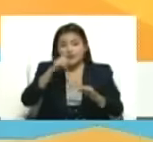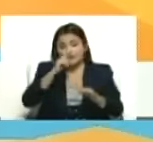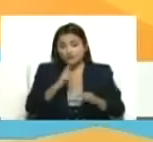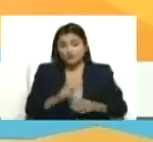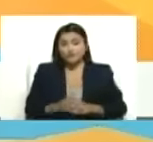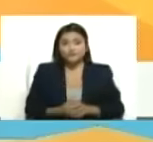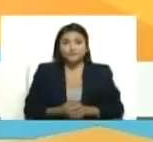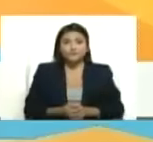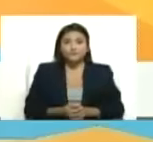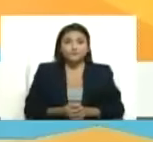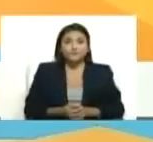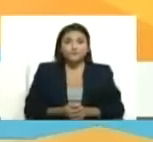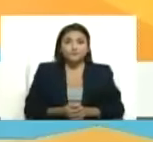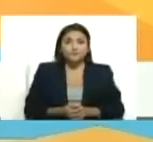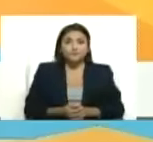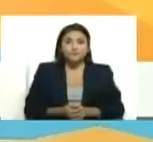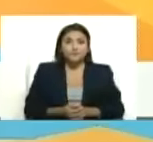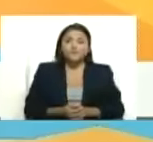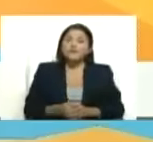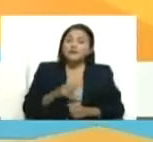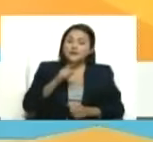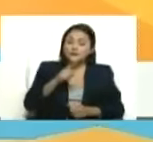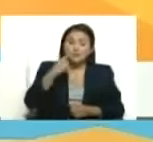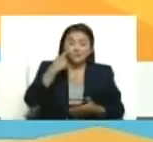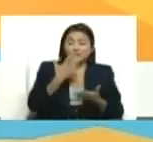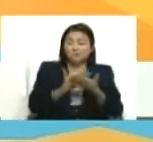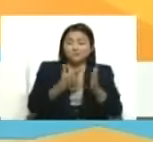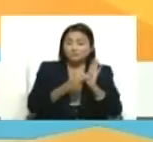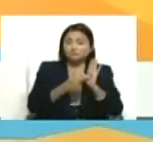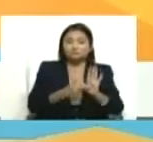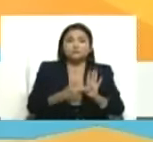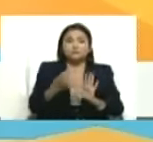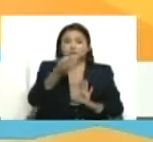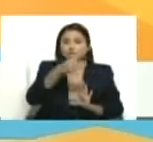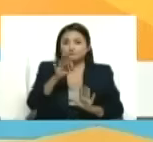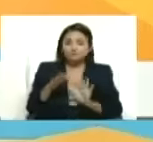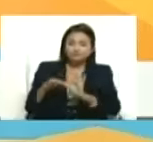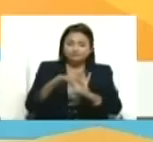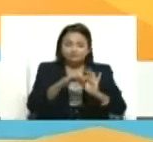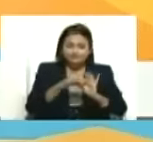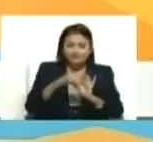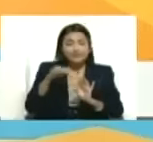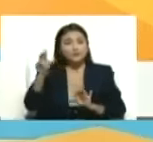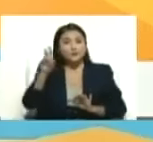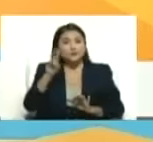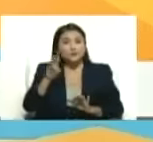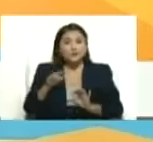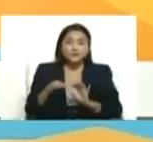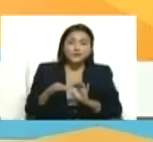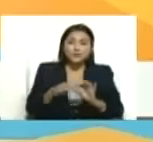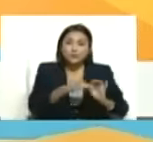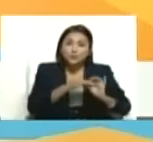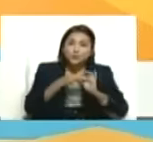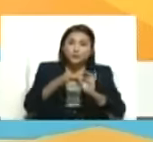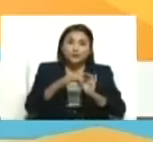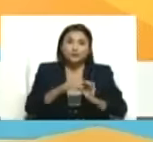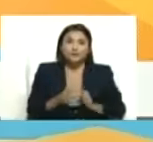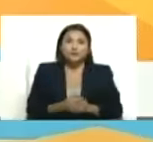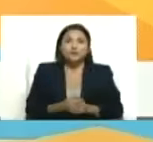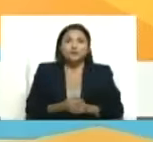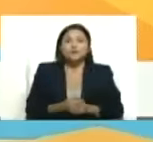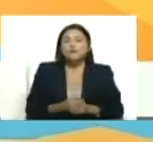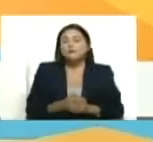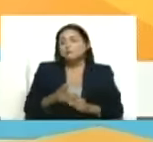y ha sido una muestra maravillosa de Unión Nacional de unidad de los contrarios de los